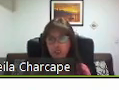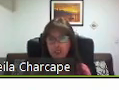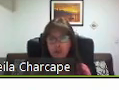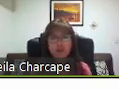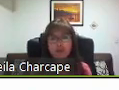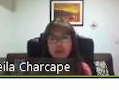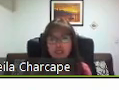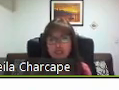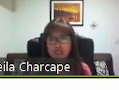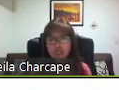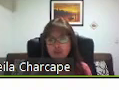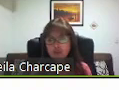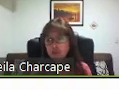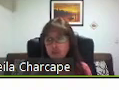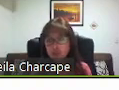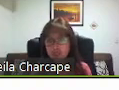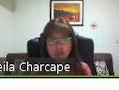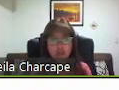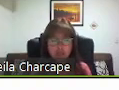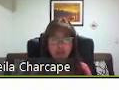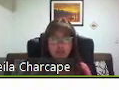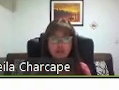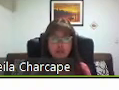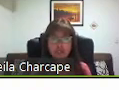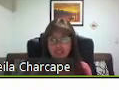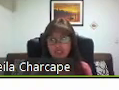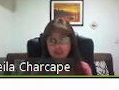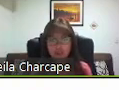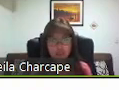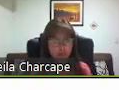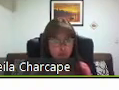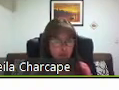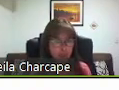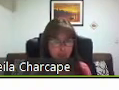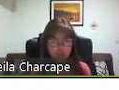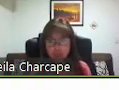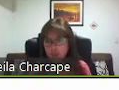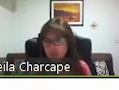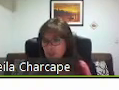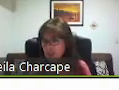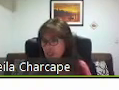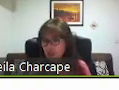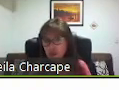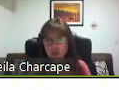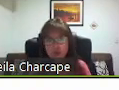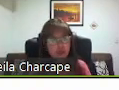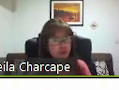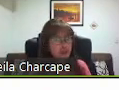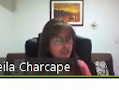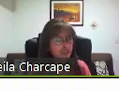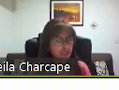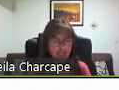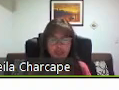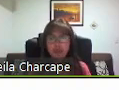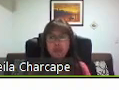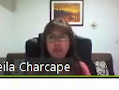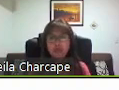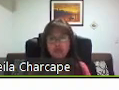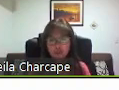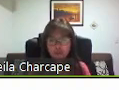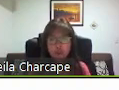familia. Obviamente el niño se muere de miedo, ¿no? Aterrorizado completamente y no dice absolutamente